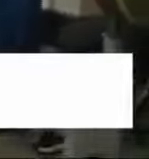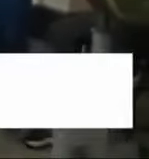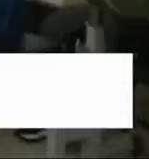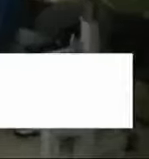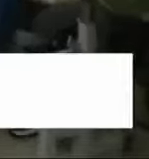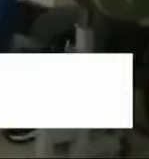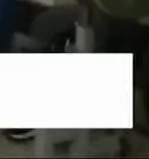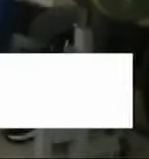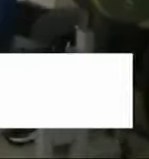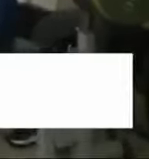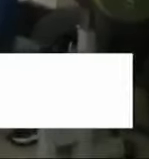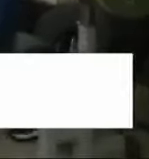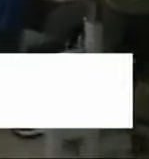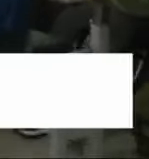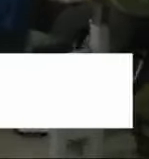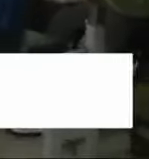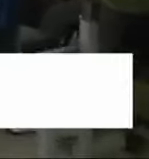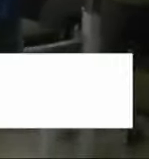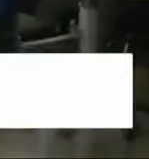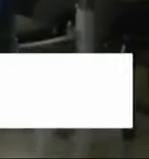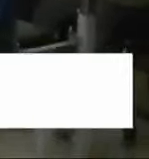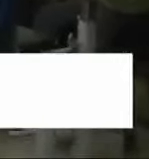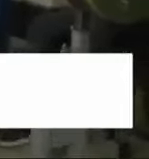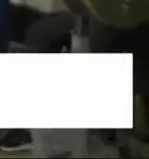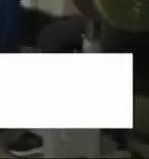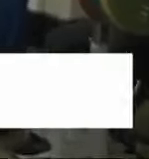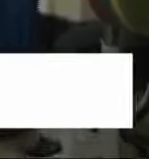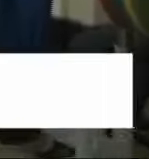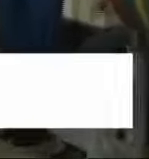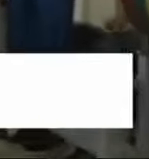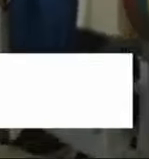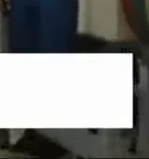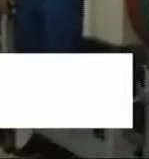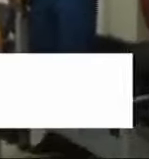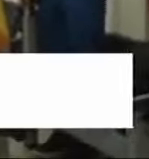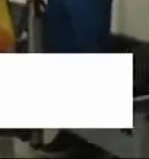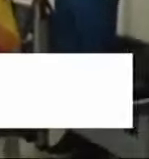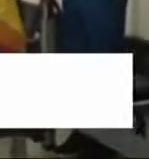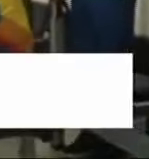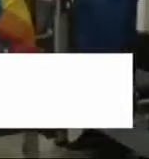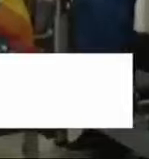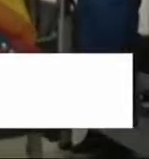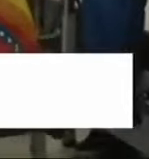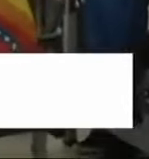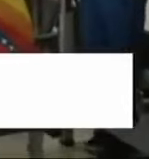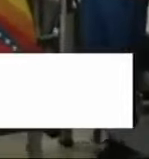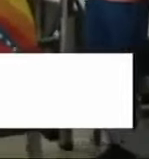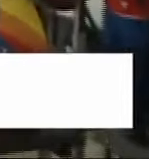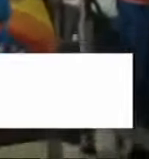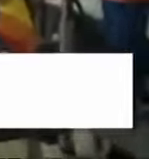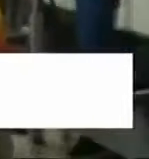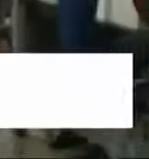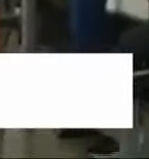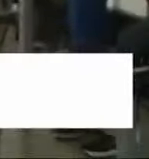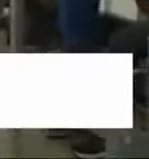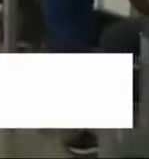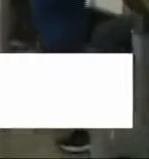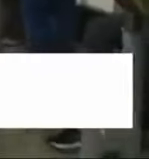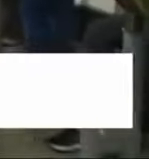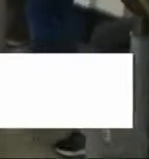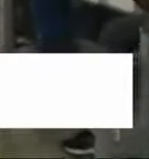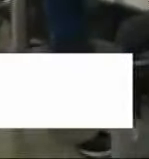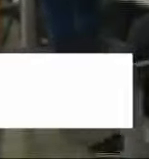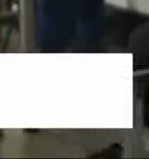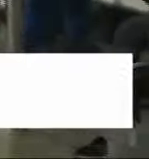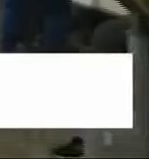y plenipotenciario de la República Bolivariana de Venezuela ante el gobierno de